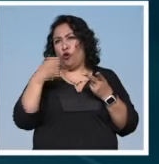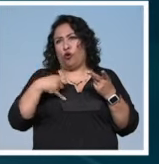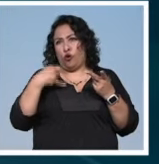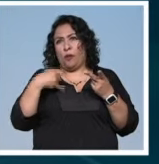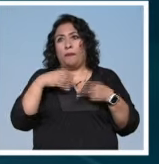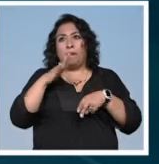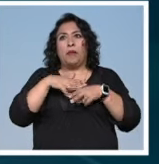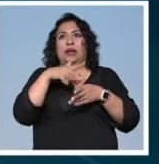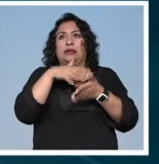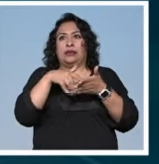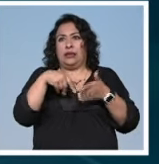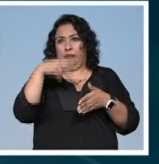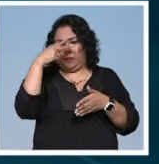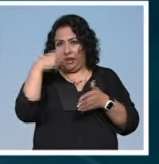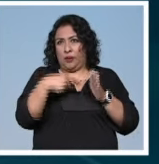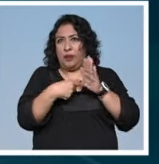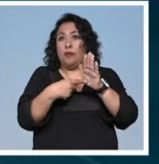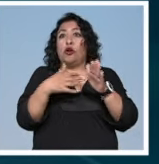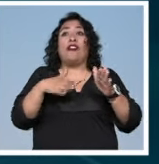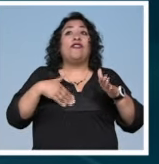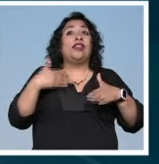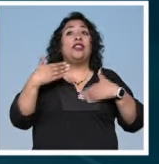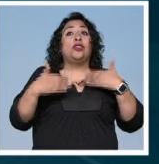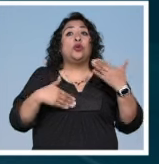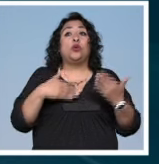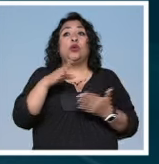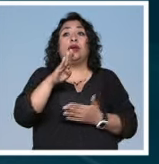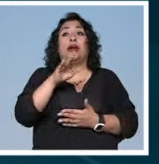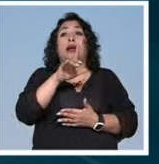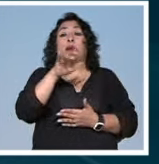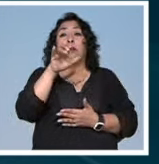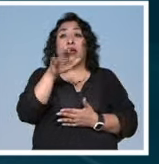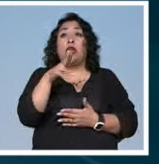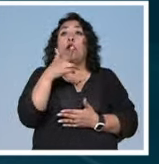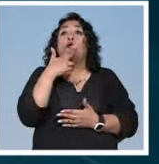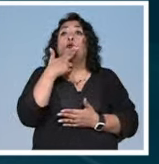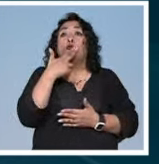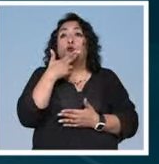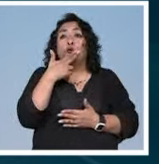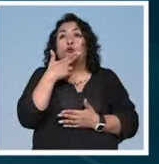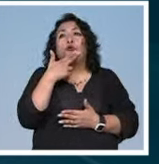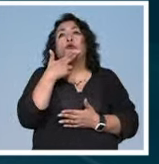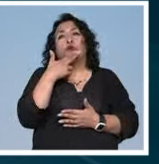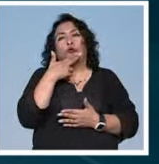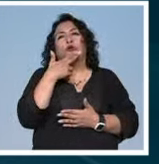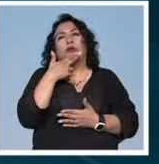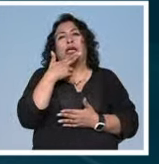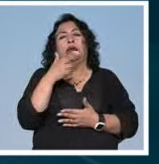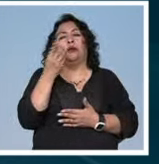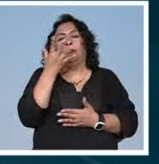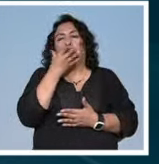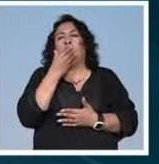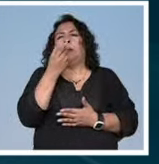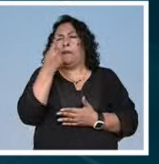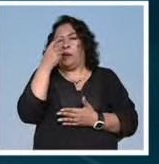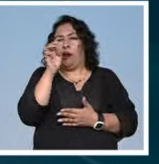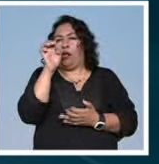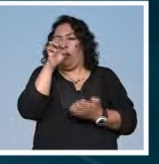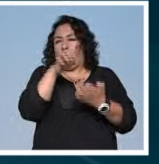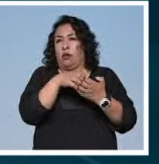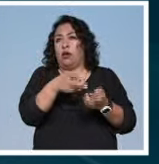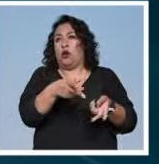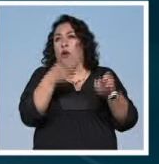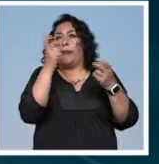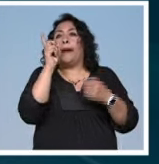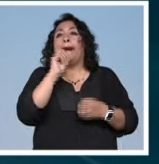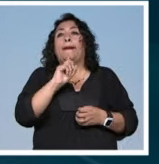más leído en México presenta las aventuras de Capellán, quien usa sus escasos pero efectivos encantos para engañar y robar a